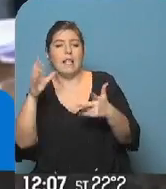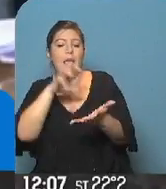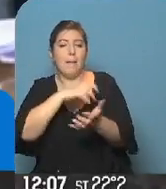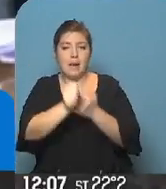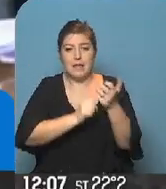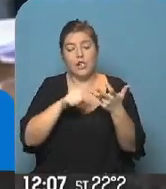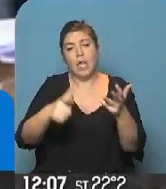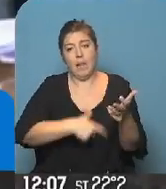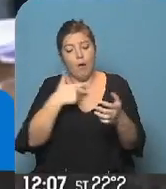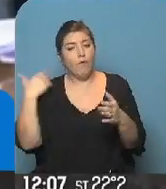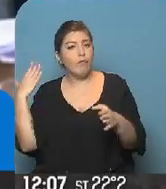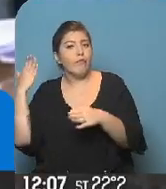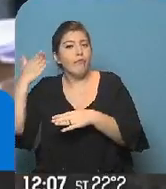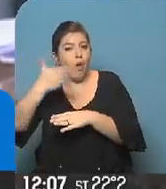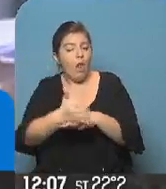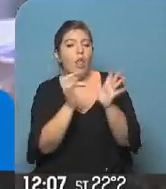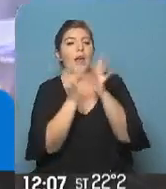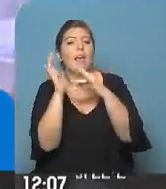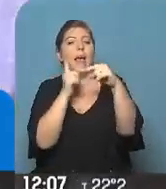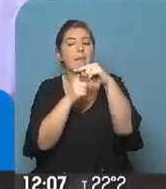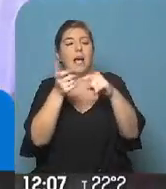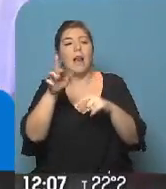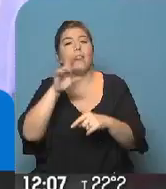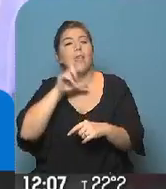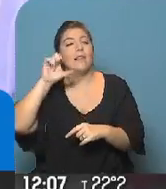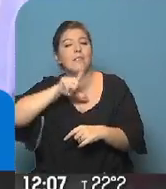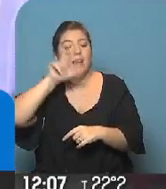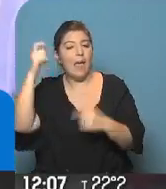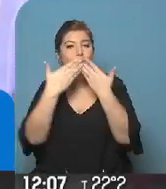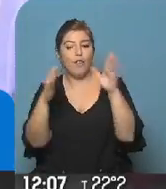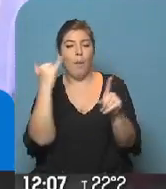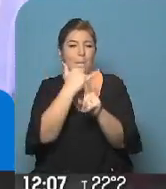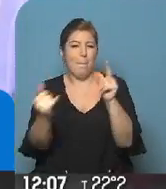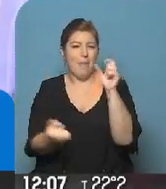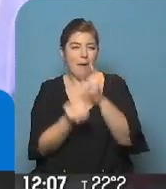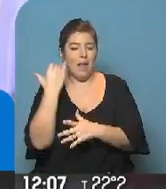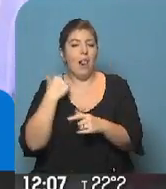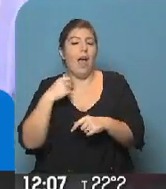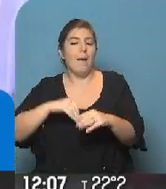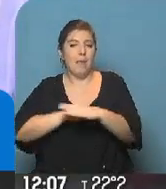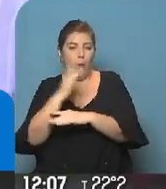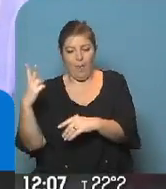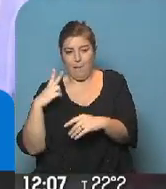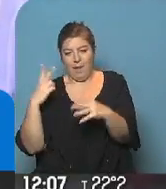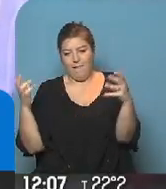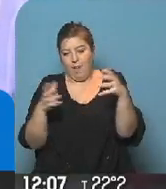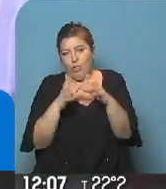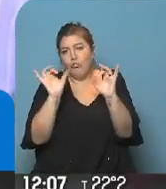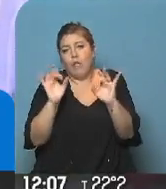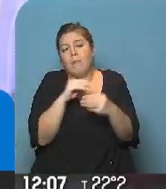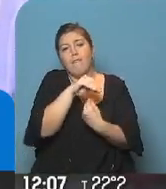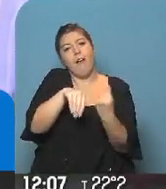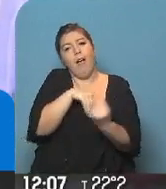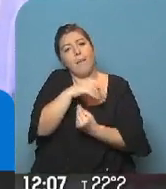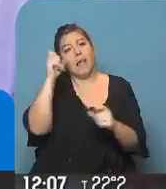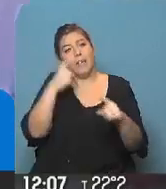sumaron a la capilla ardiente que se habilitó a media mañana después de un velatorio privado durante la madrugada a la que sólo asistió la familia